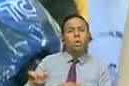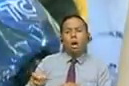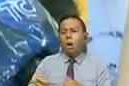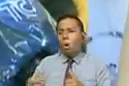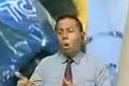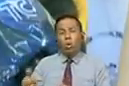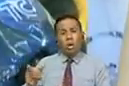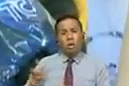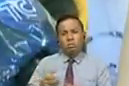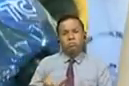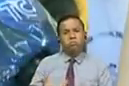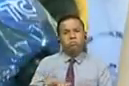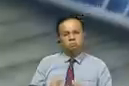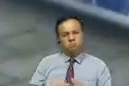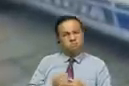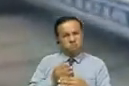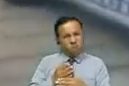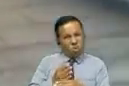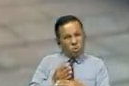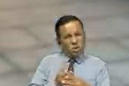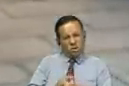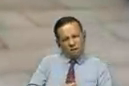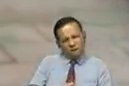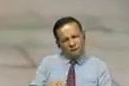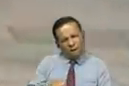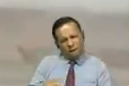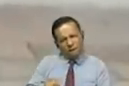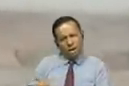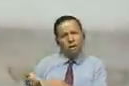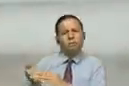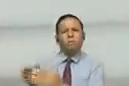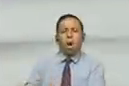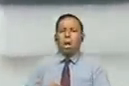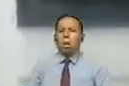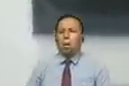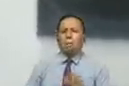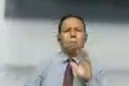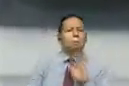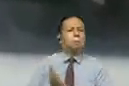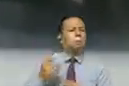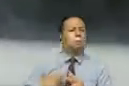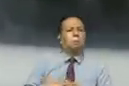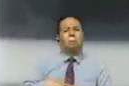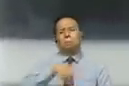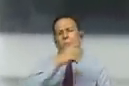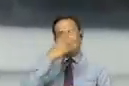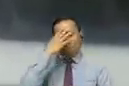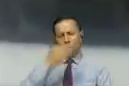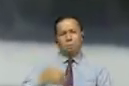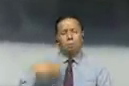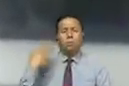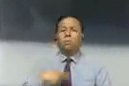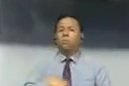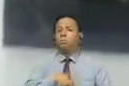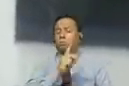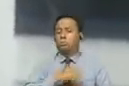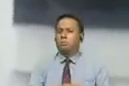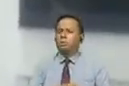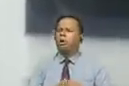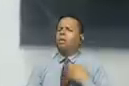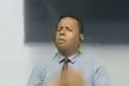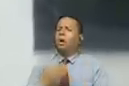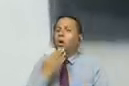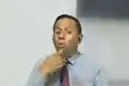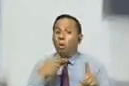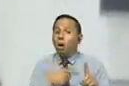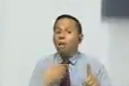edad con un arma blanca. En este caso prevalece que cuando se registró el crimen en el que se le imputa su aparente autoría era